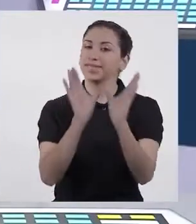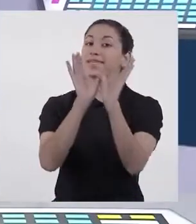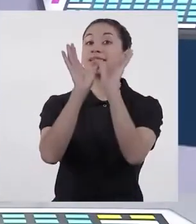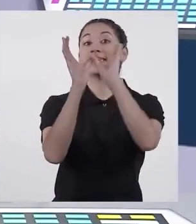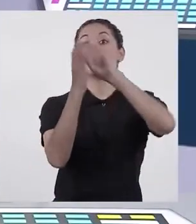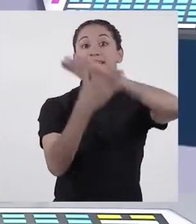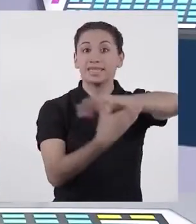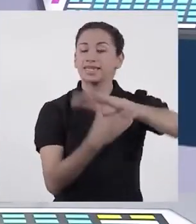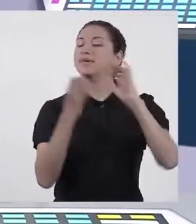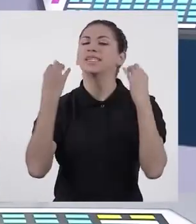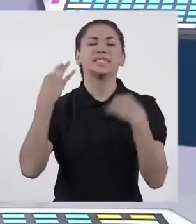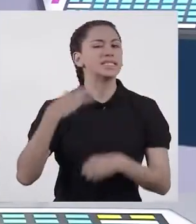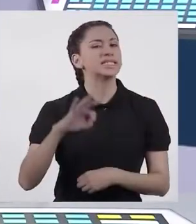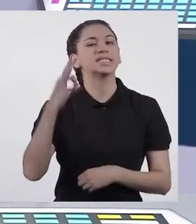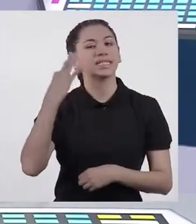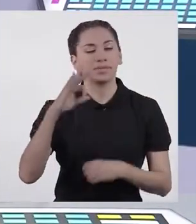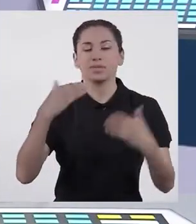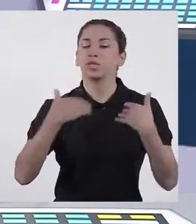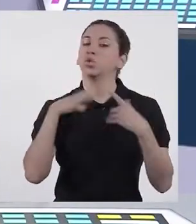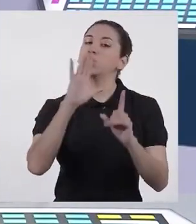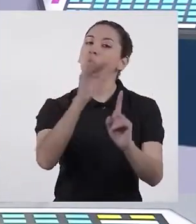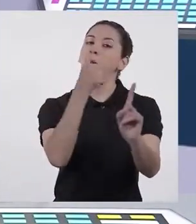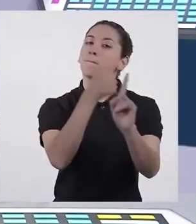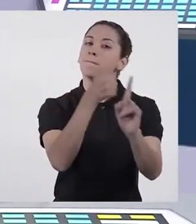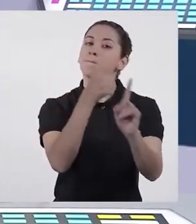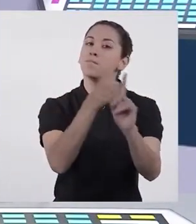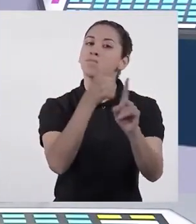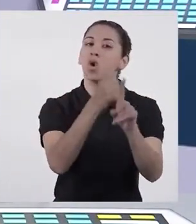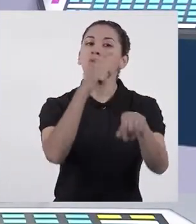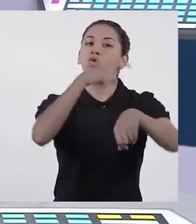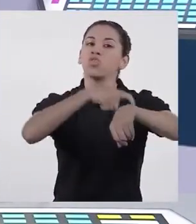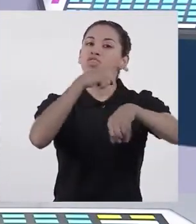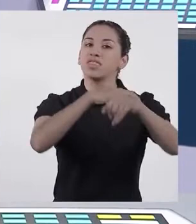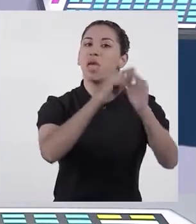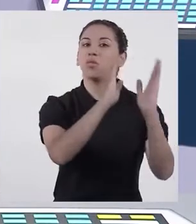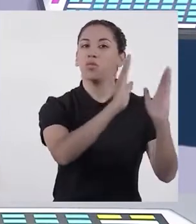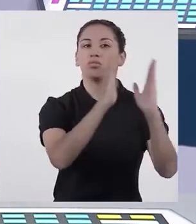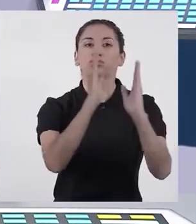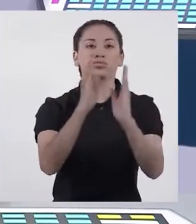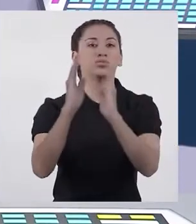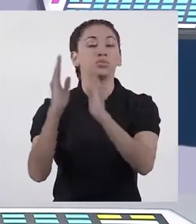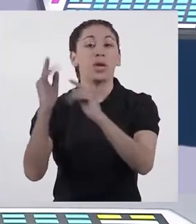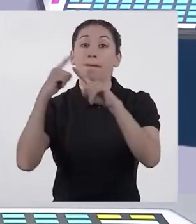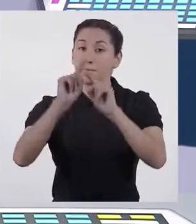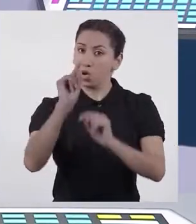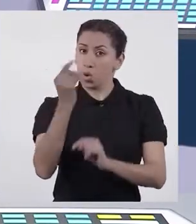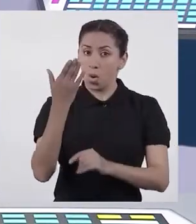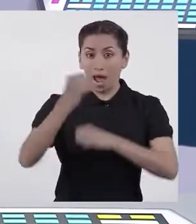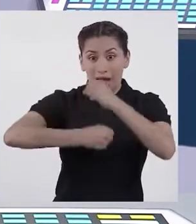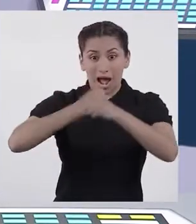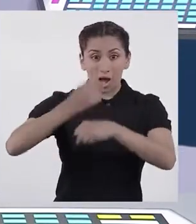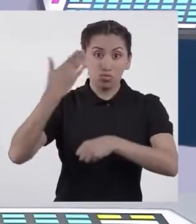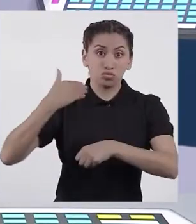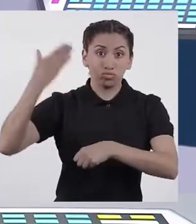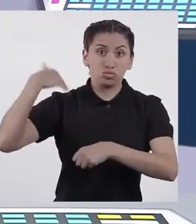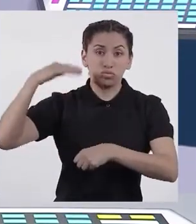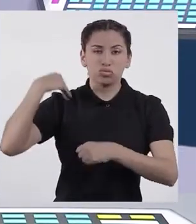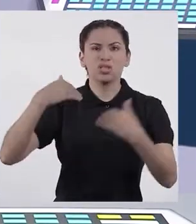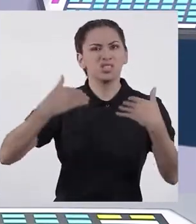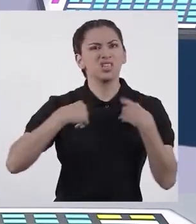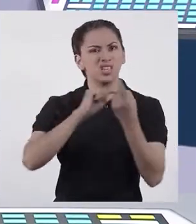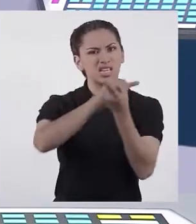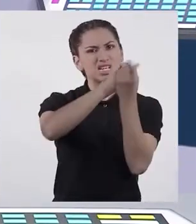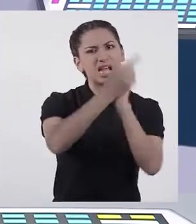clima siempre ha tenido su propio curso, pero en las últimas décadas ha ido